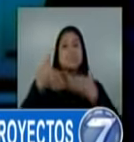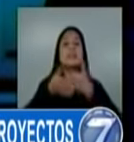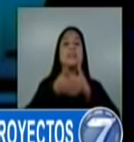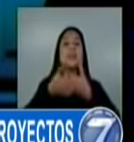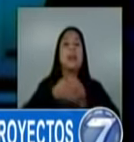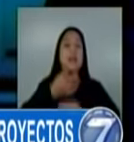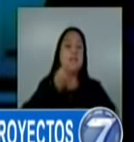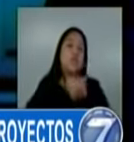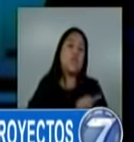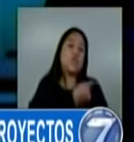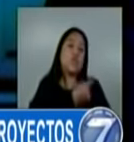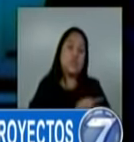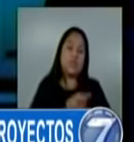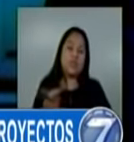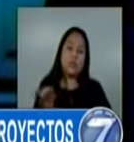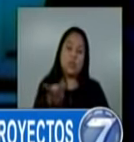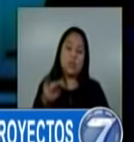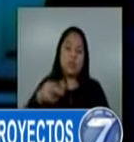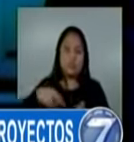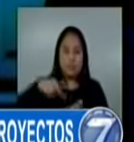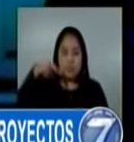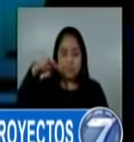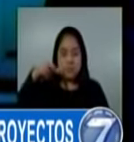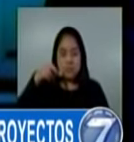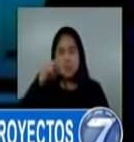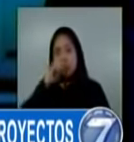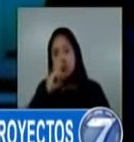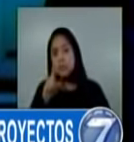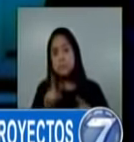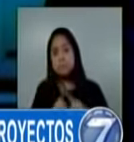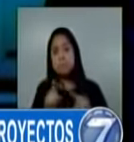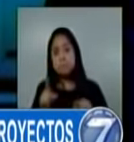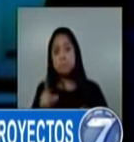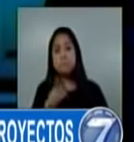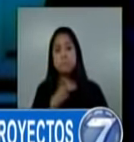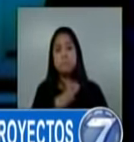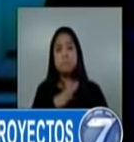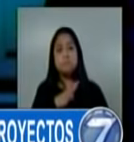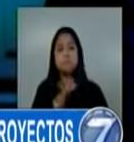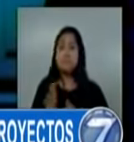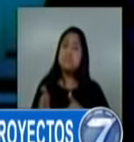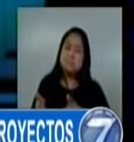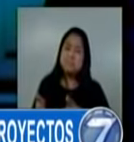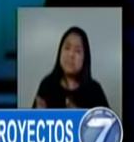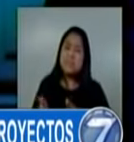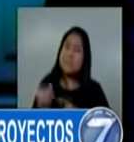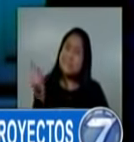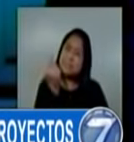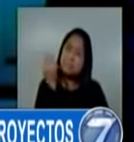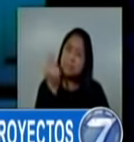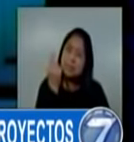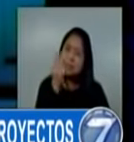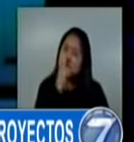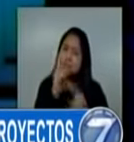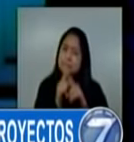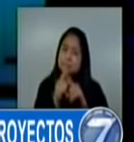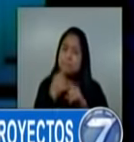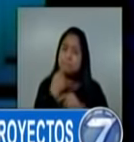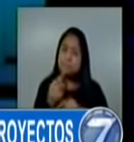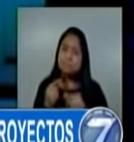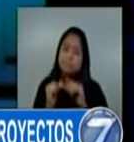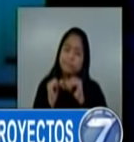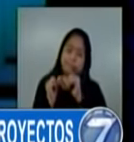de nuestros países. Y se mantendrá, y eso es lo más importante, presidente